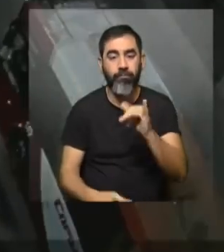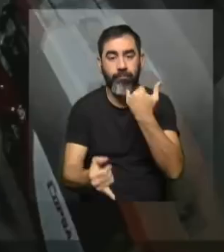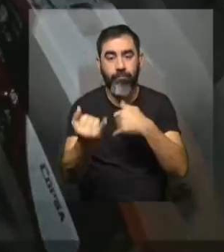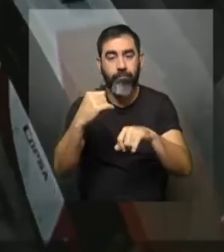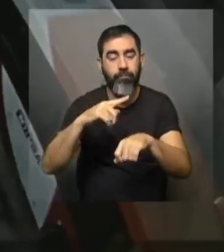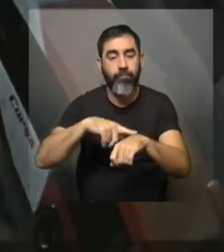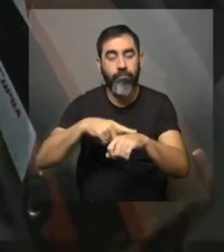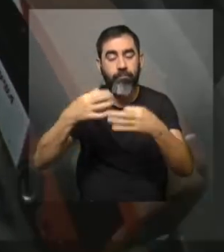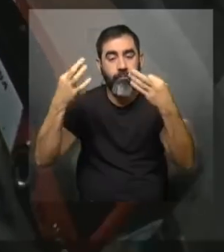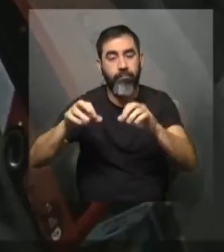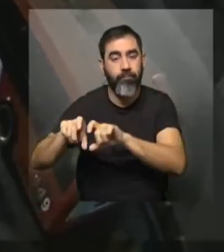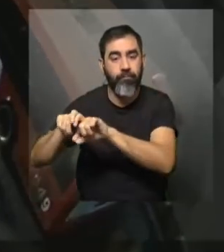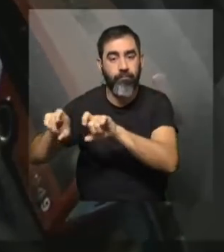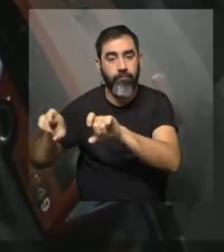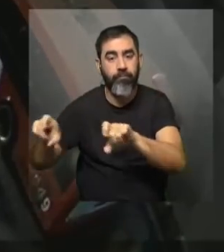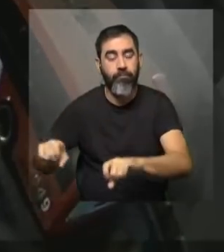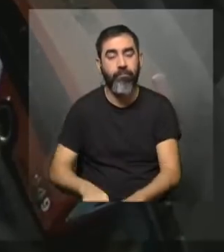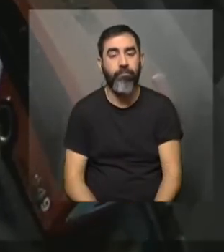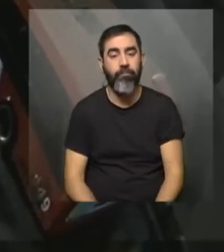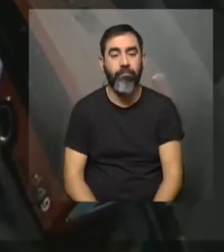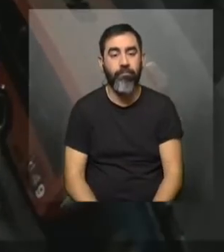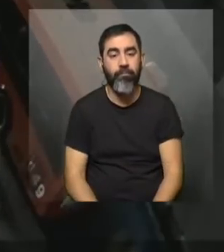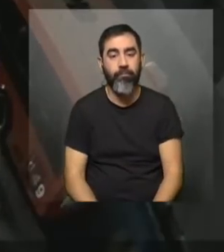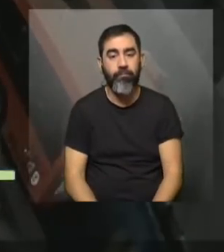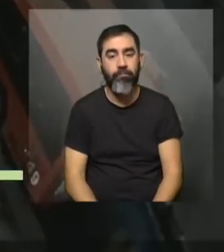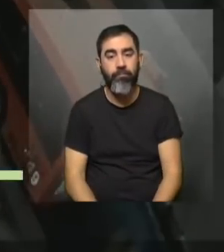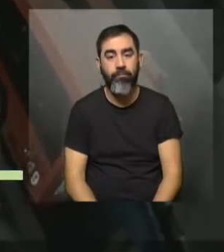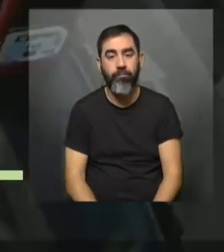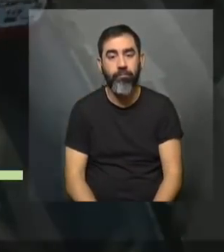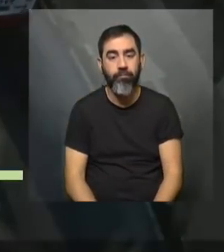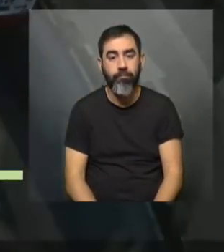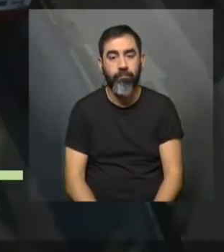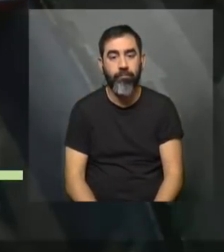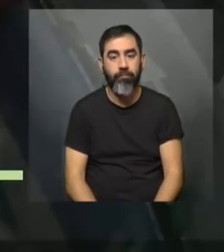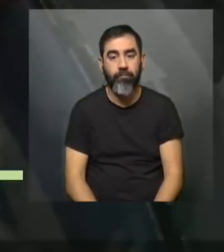imetransito@mvd transporte minuto a minuto la información